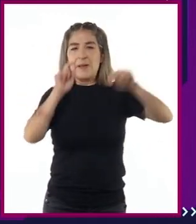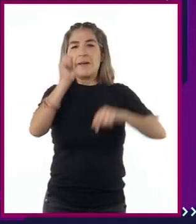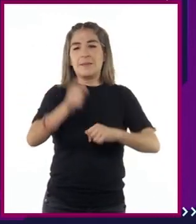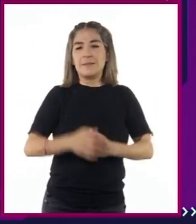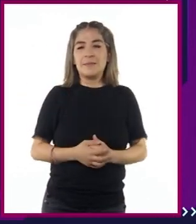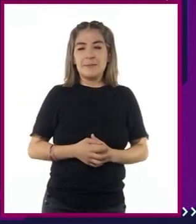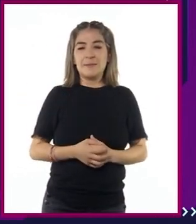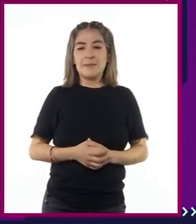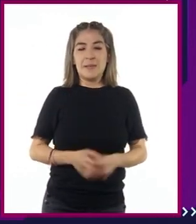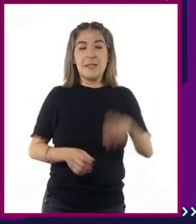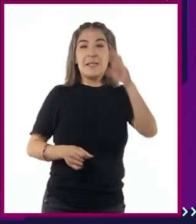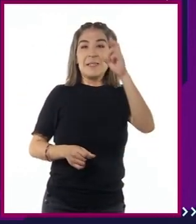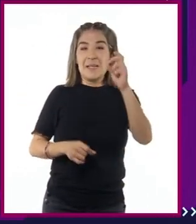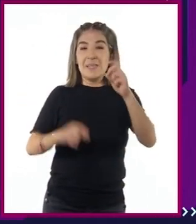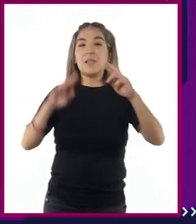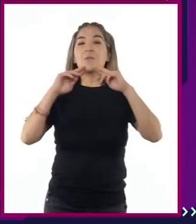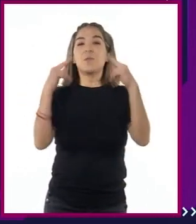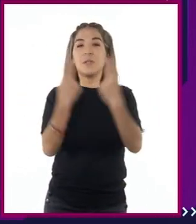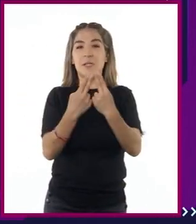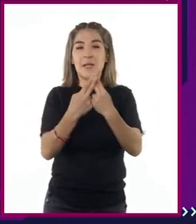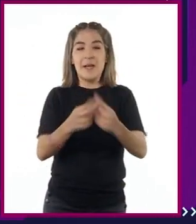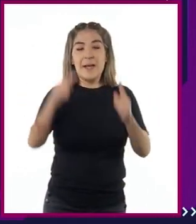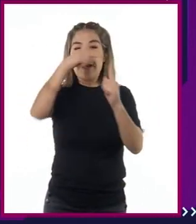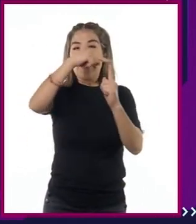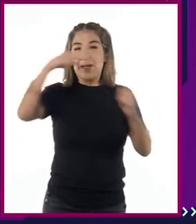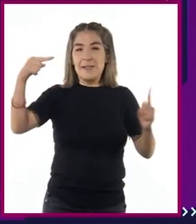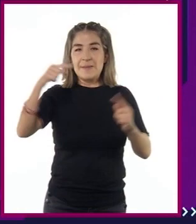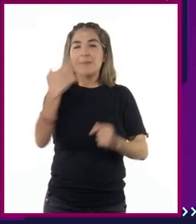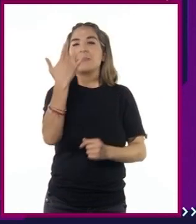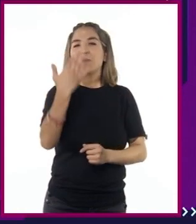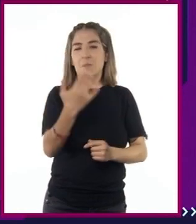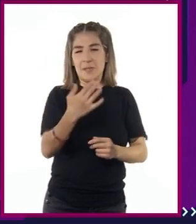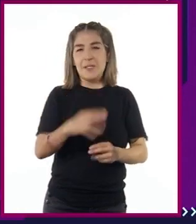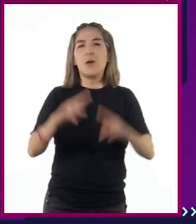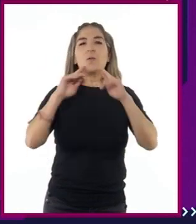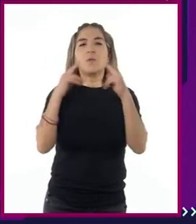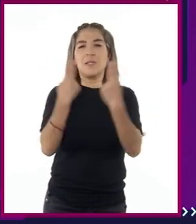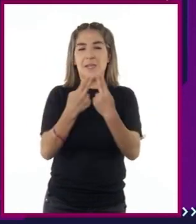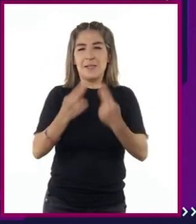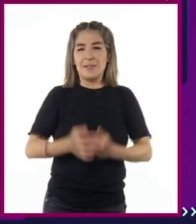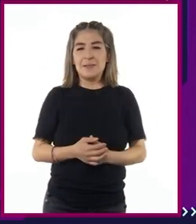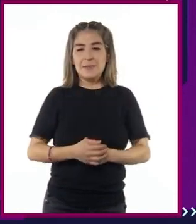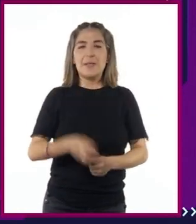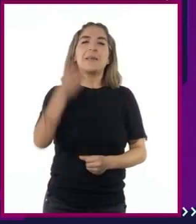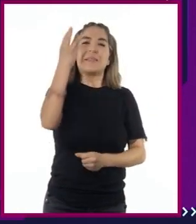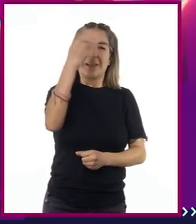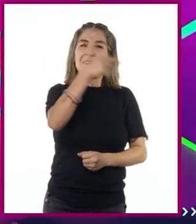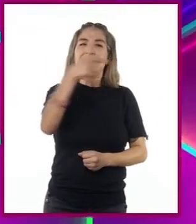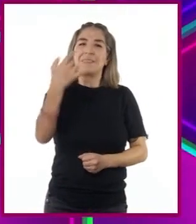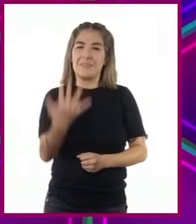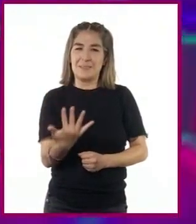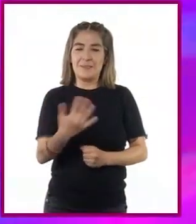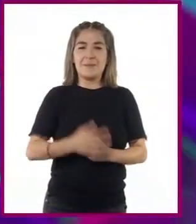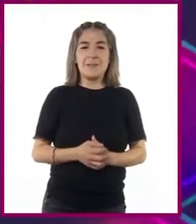es 30 unidades entre 50 unidades. 3/5.